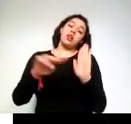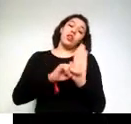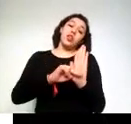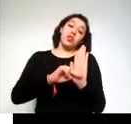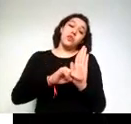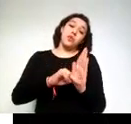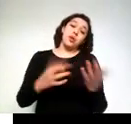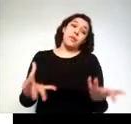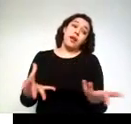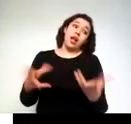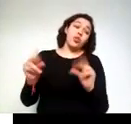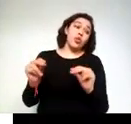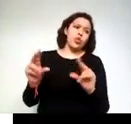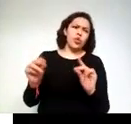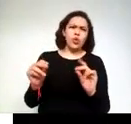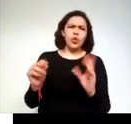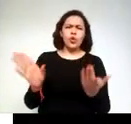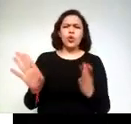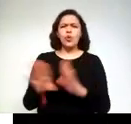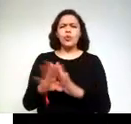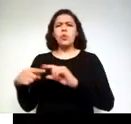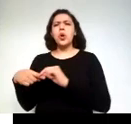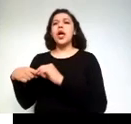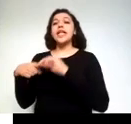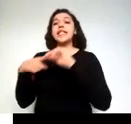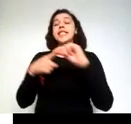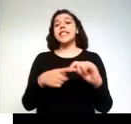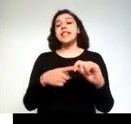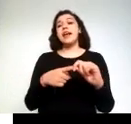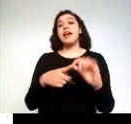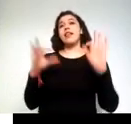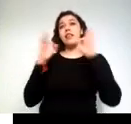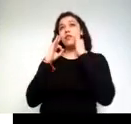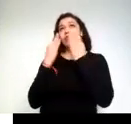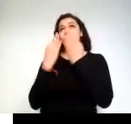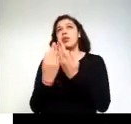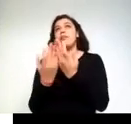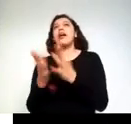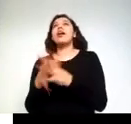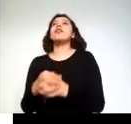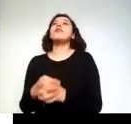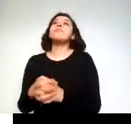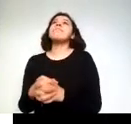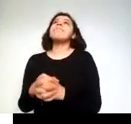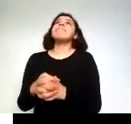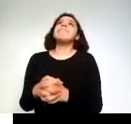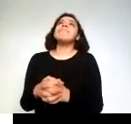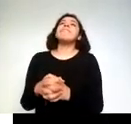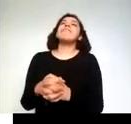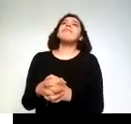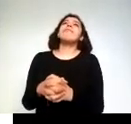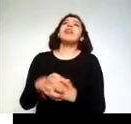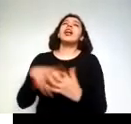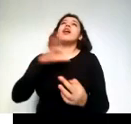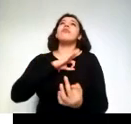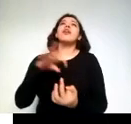pues no proporciona estas guías de manera que pues se puedan dar a